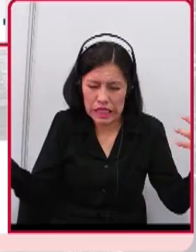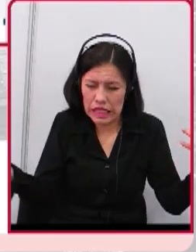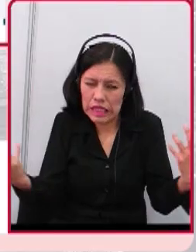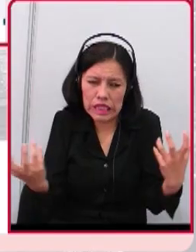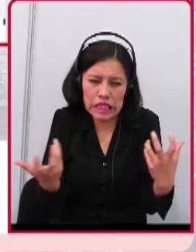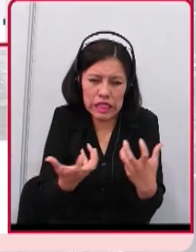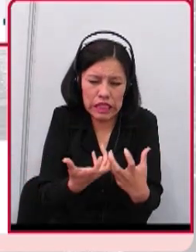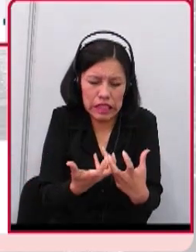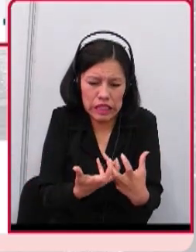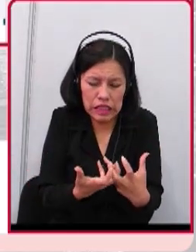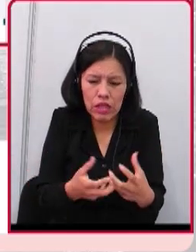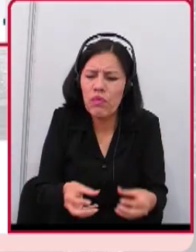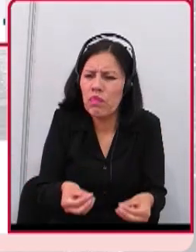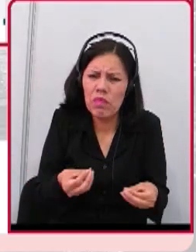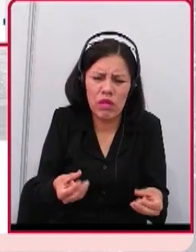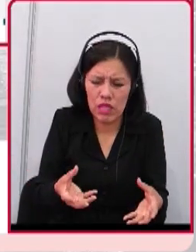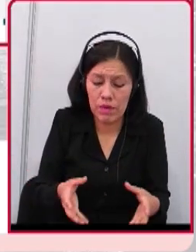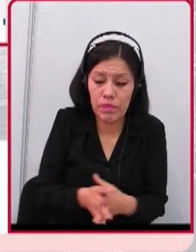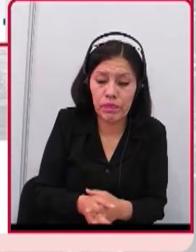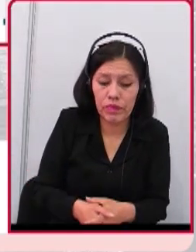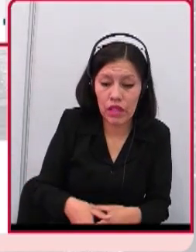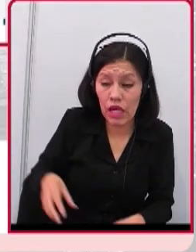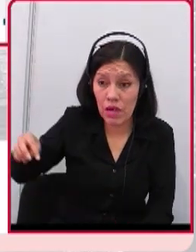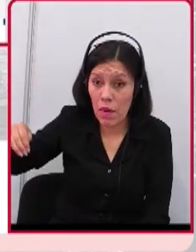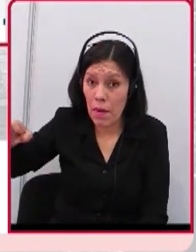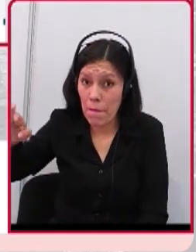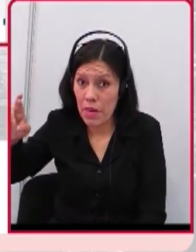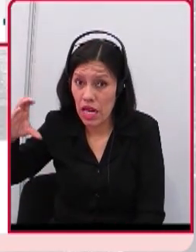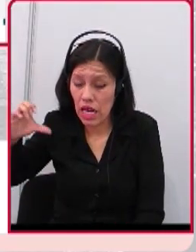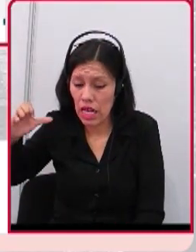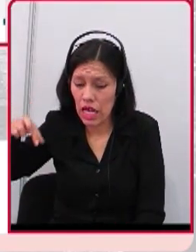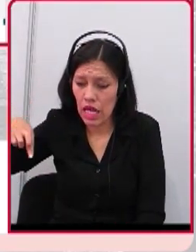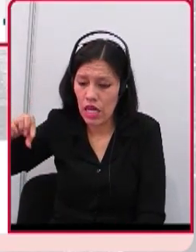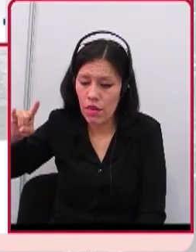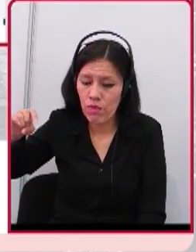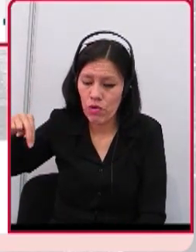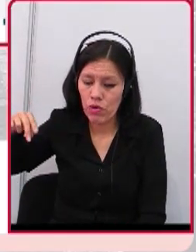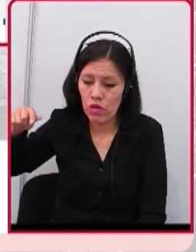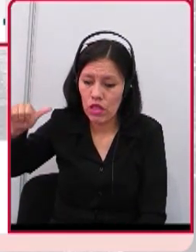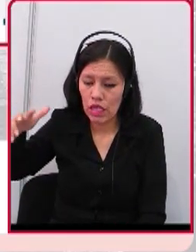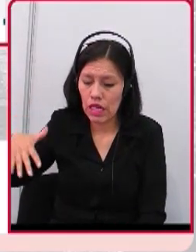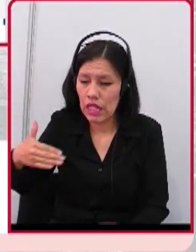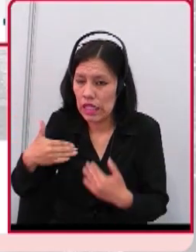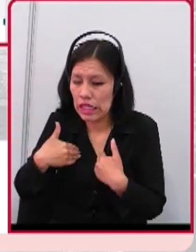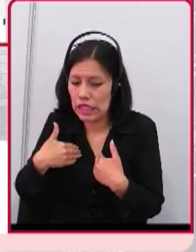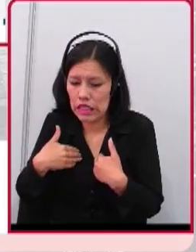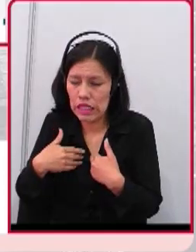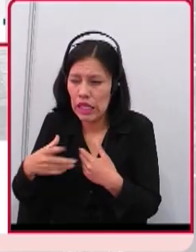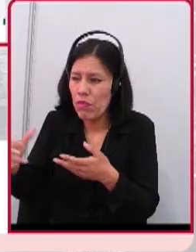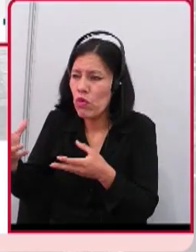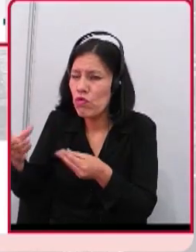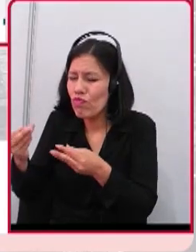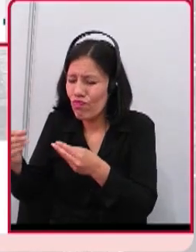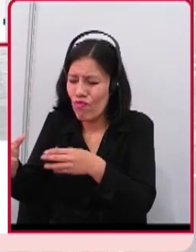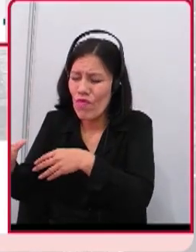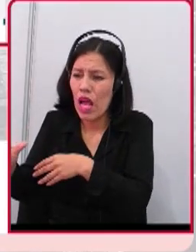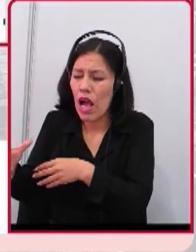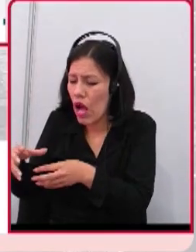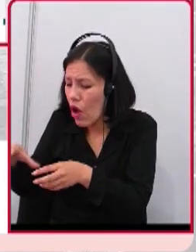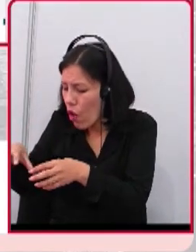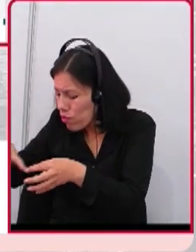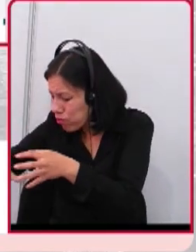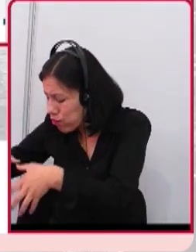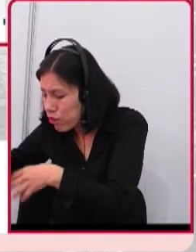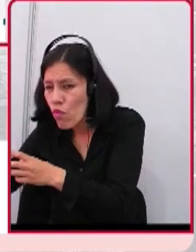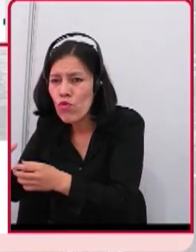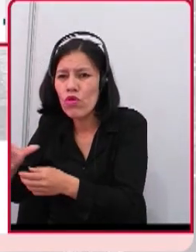estructural y donde que Marcapunta principalmente tenemos una litología en la parte inferior, lo que es los conglomerados, areniscas